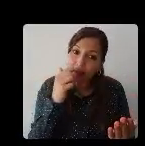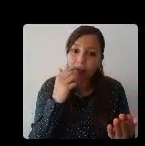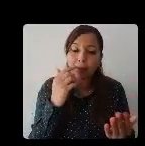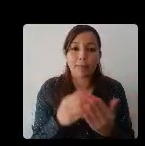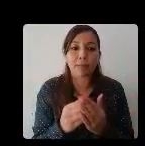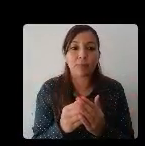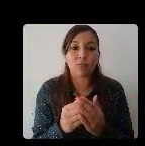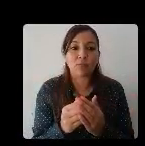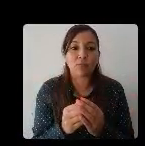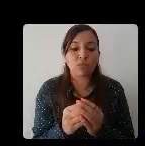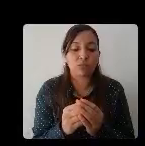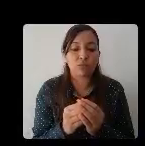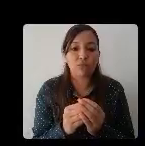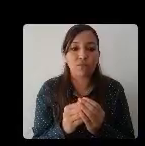ludoteca.